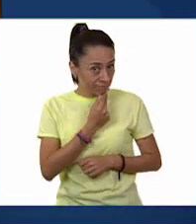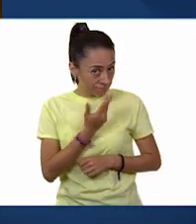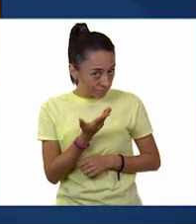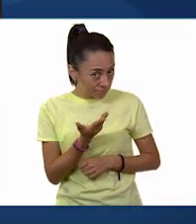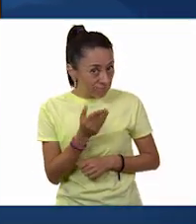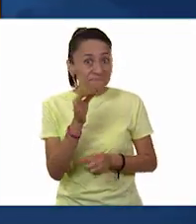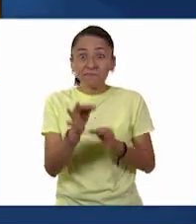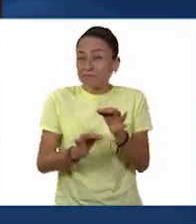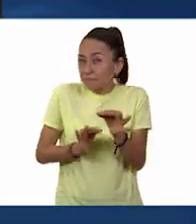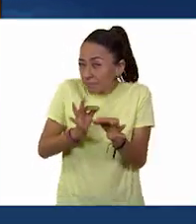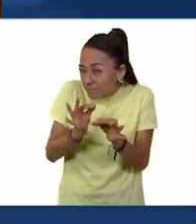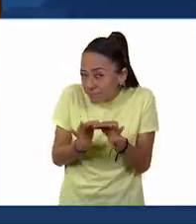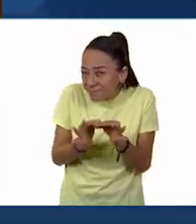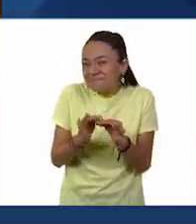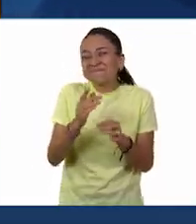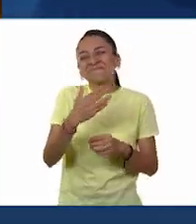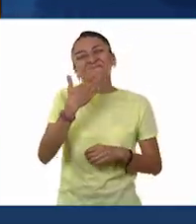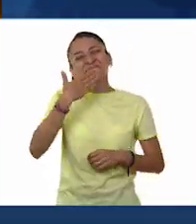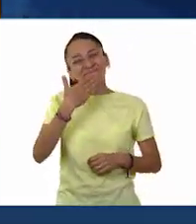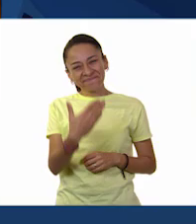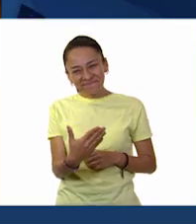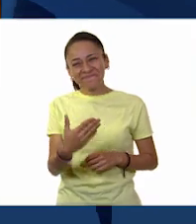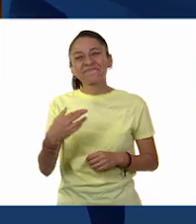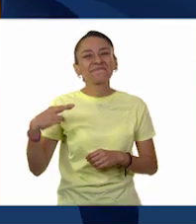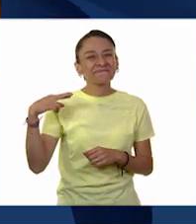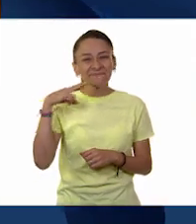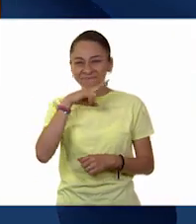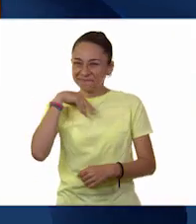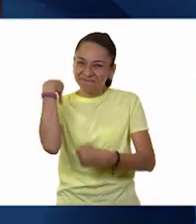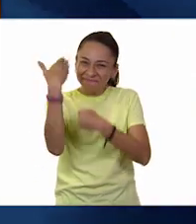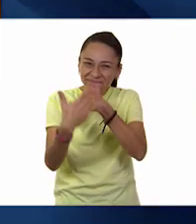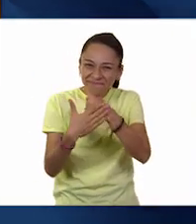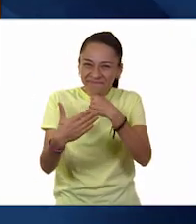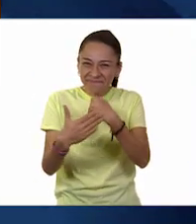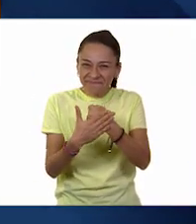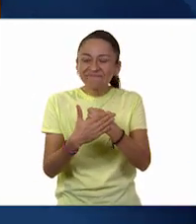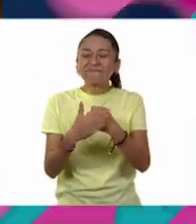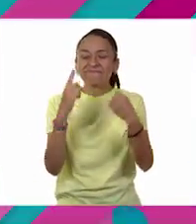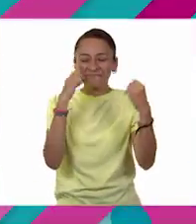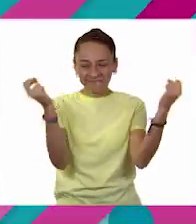¡Muy bien! ¡Nos vemos pronto!